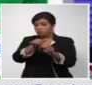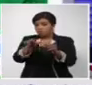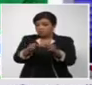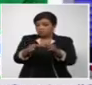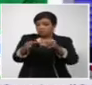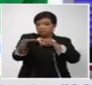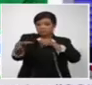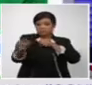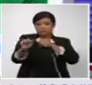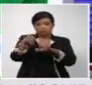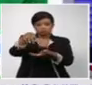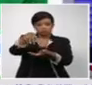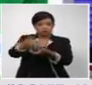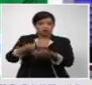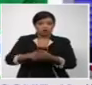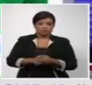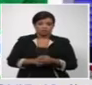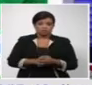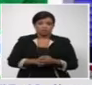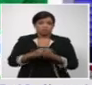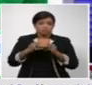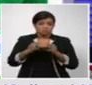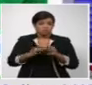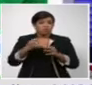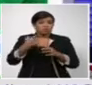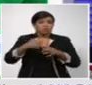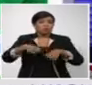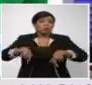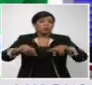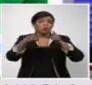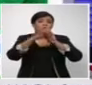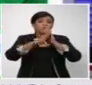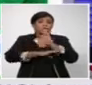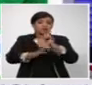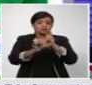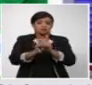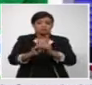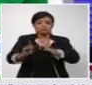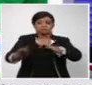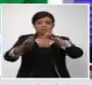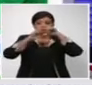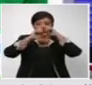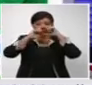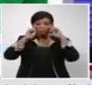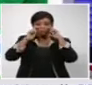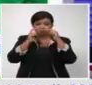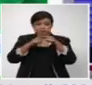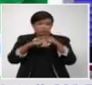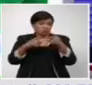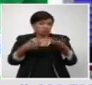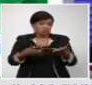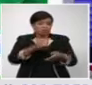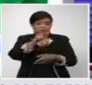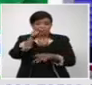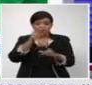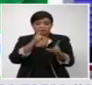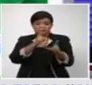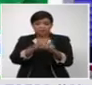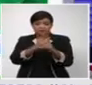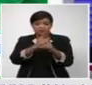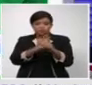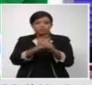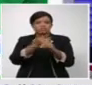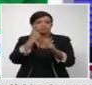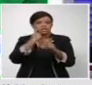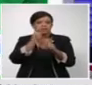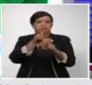centro donde realmente se cumplan las medidas de restricción, porque un porciento muy elevado, pues de ahí